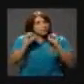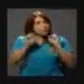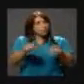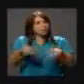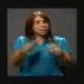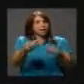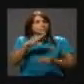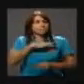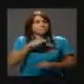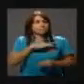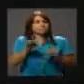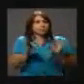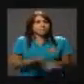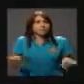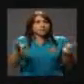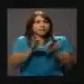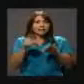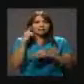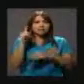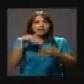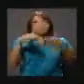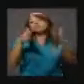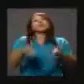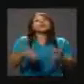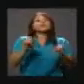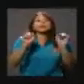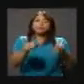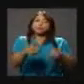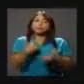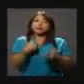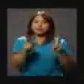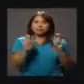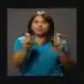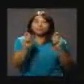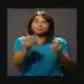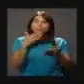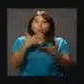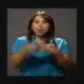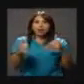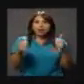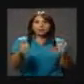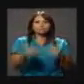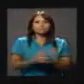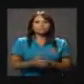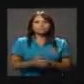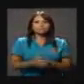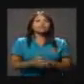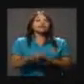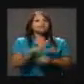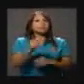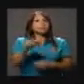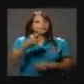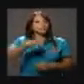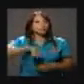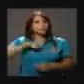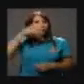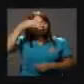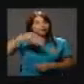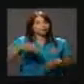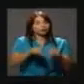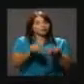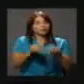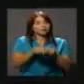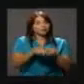importantes a los muchachos y poder tener una educación buena. 30 segundos. Y creemos también que